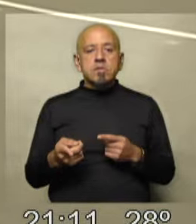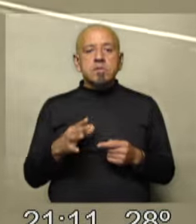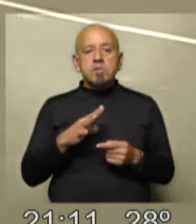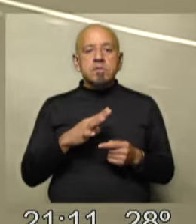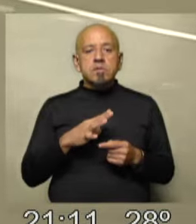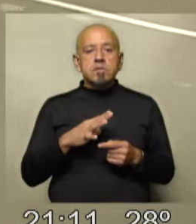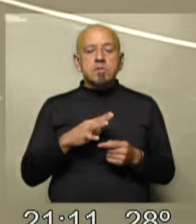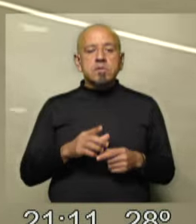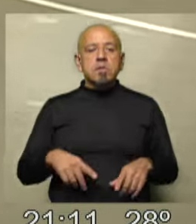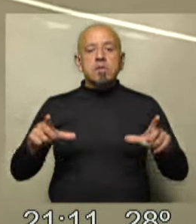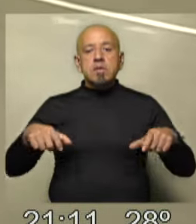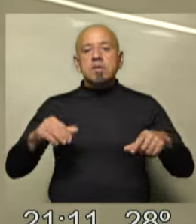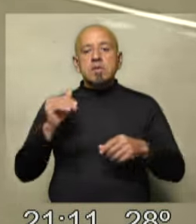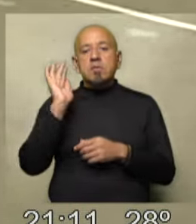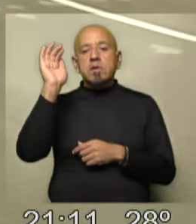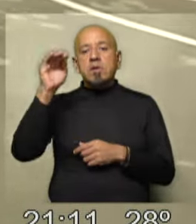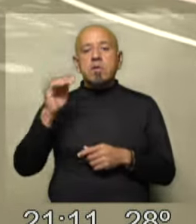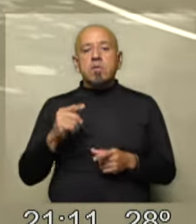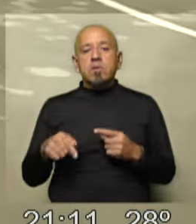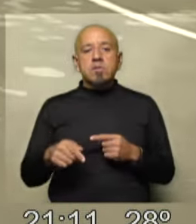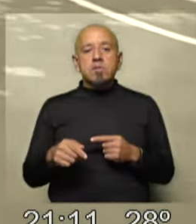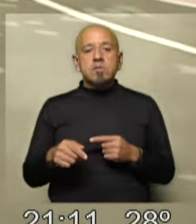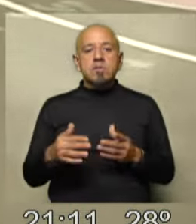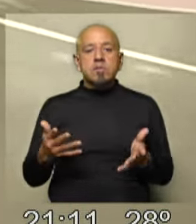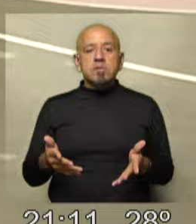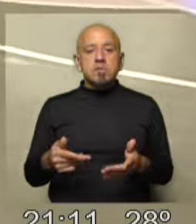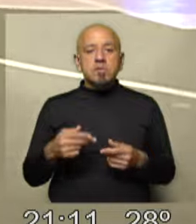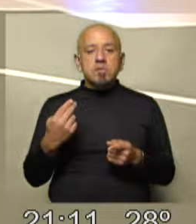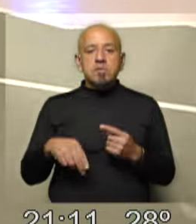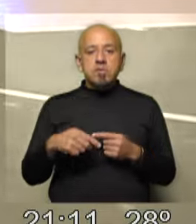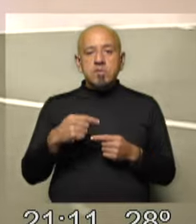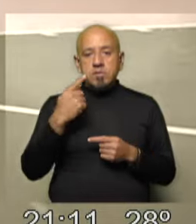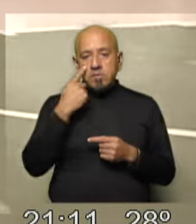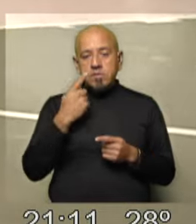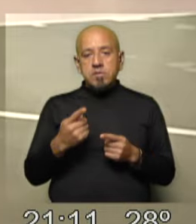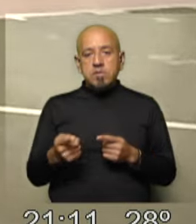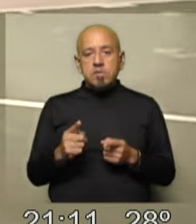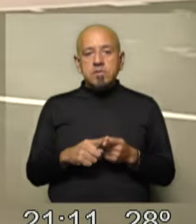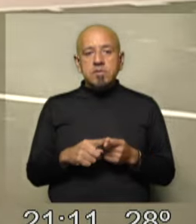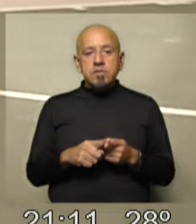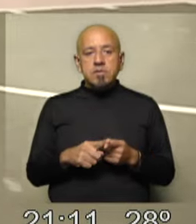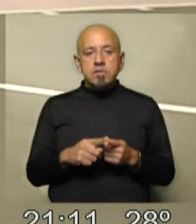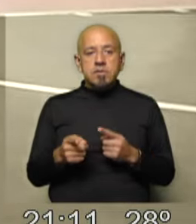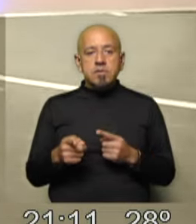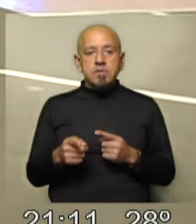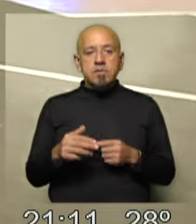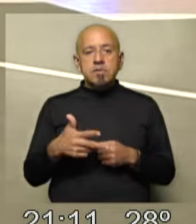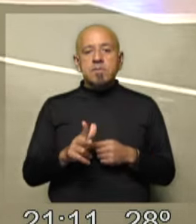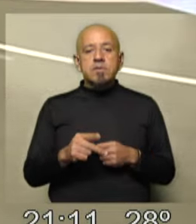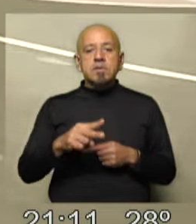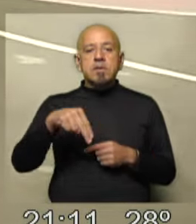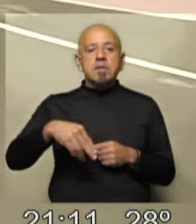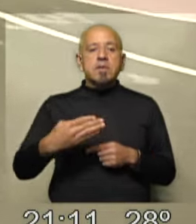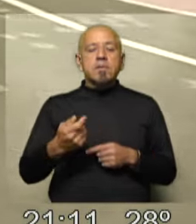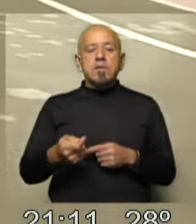buena cancha de basket y está sucediendo nunca nos perdemos de este evento nosotros una fecha de la NBA